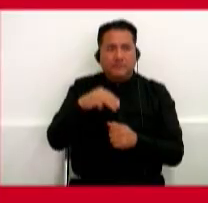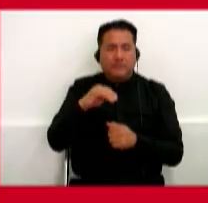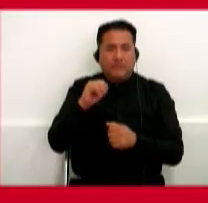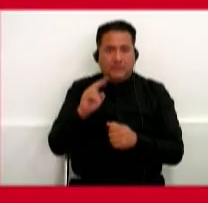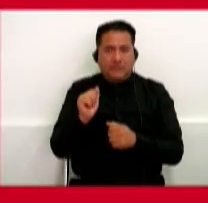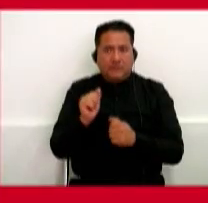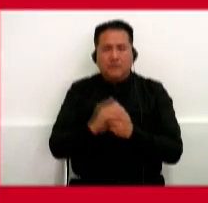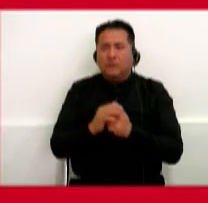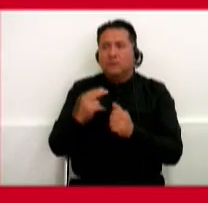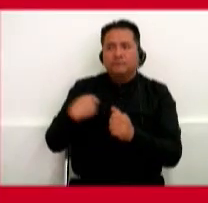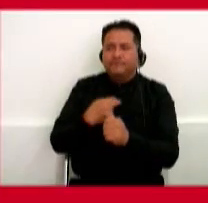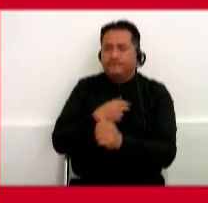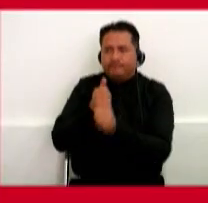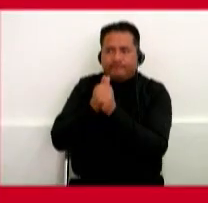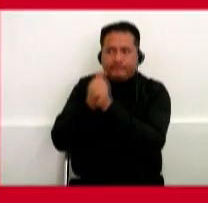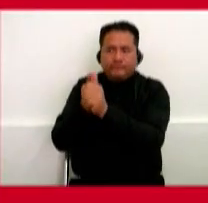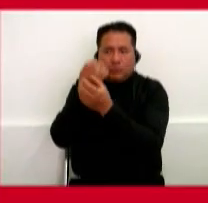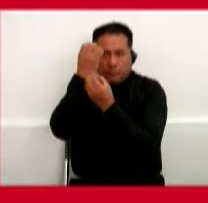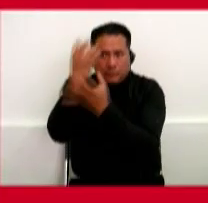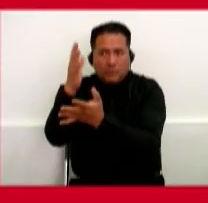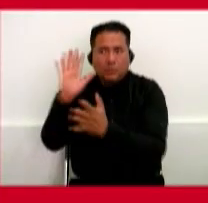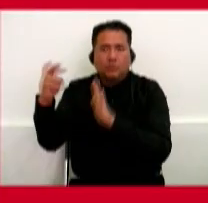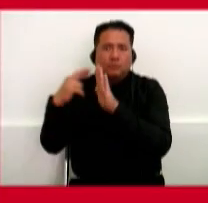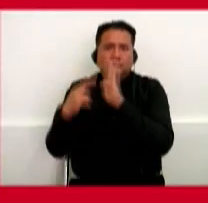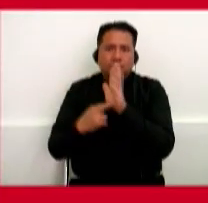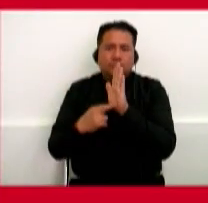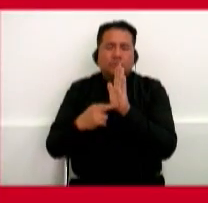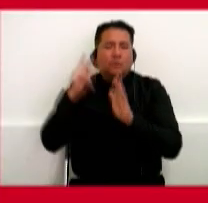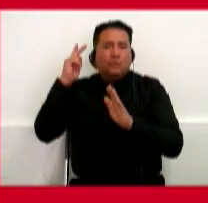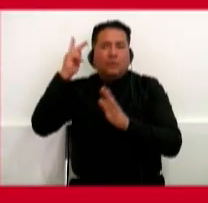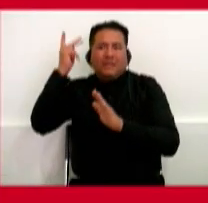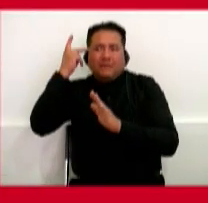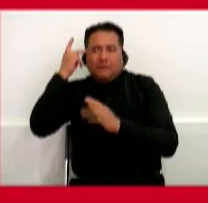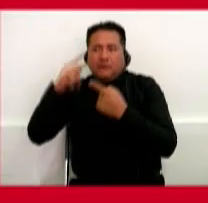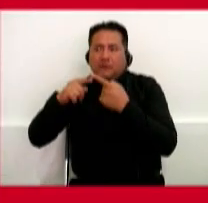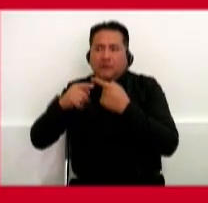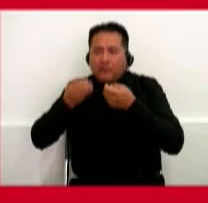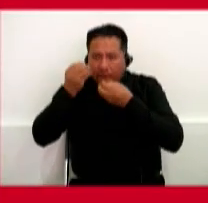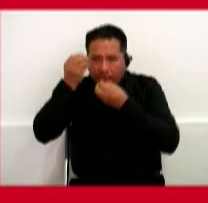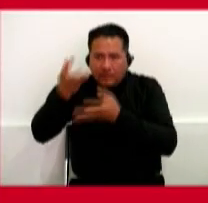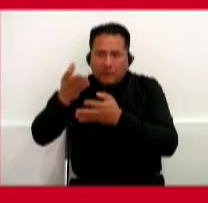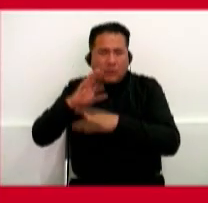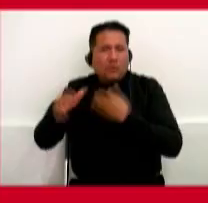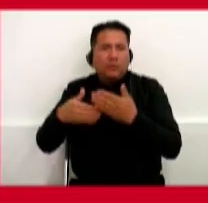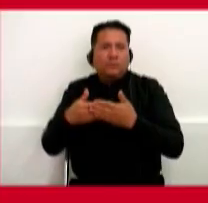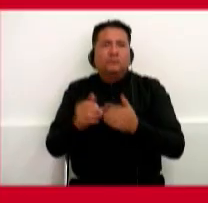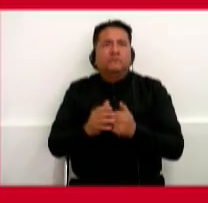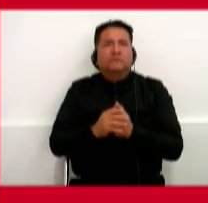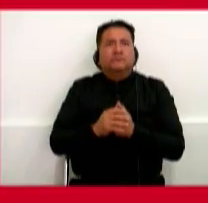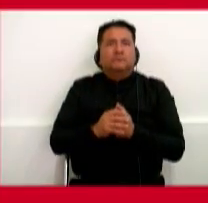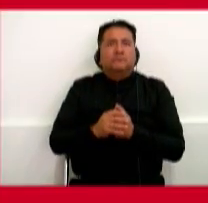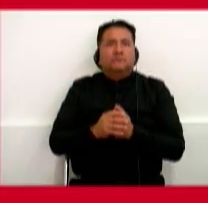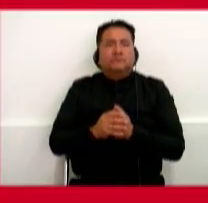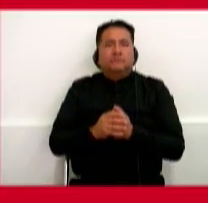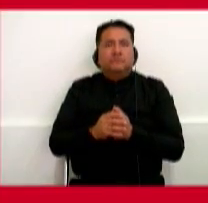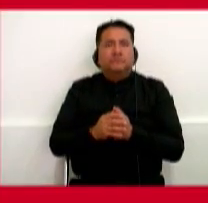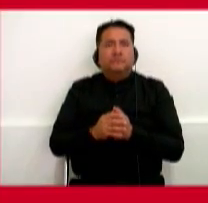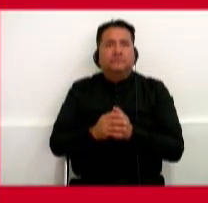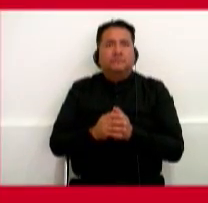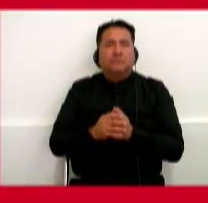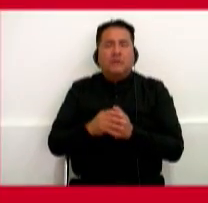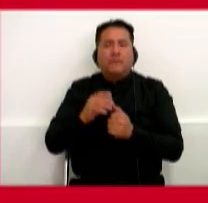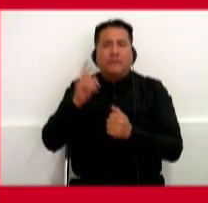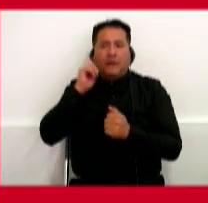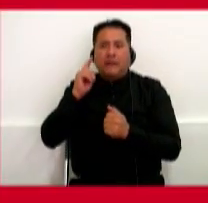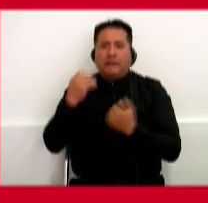de gobierno de datos, porque con eso lo que nos asegura es que la aplicación que vayamos a crear esté en un entorno seguro para